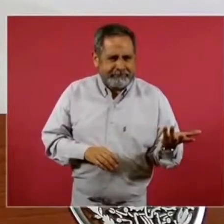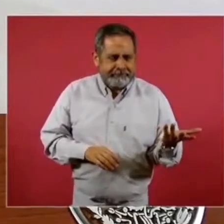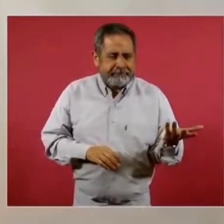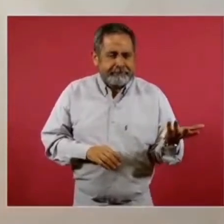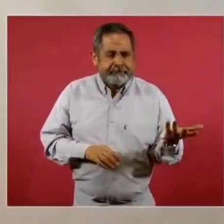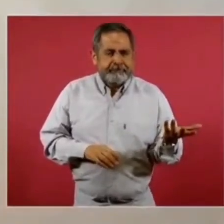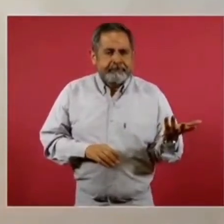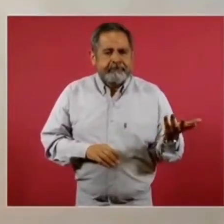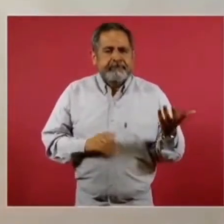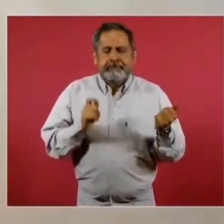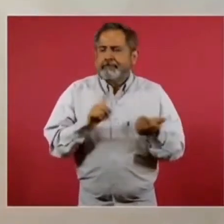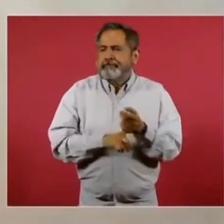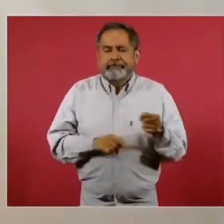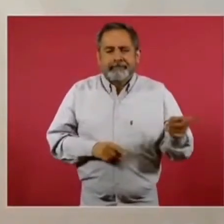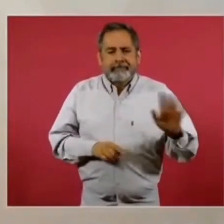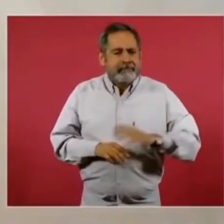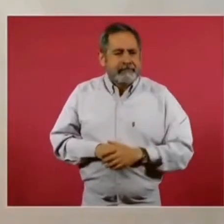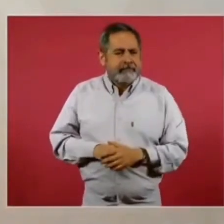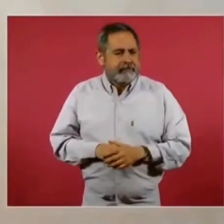de